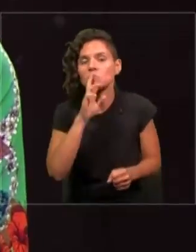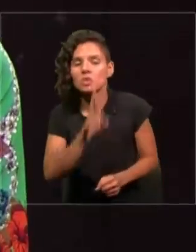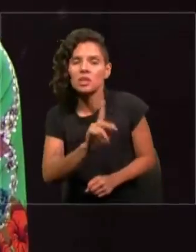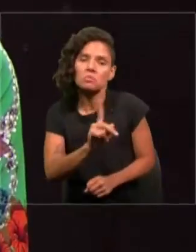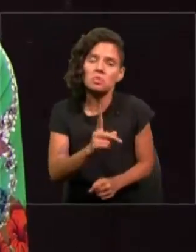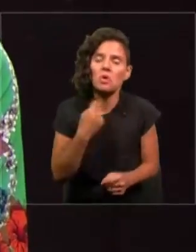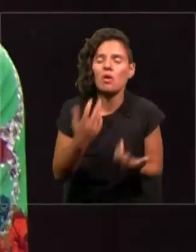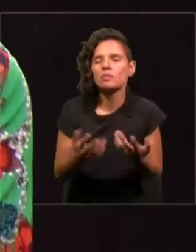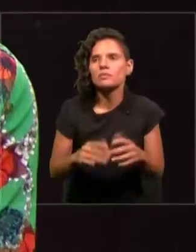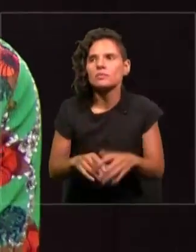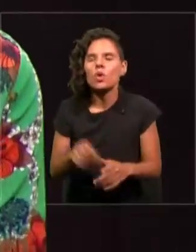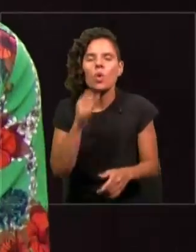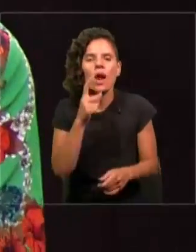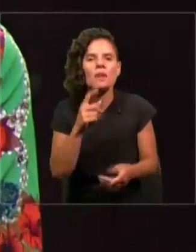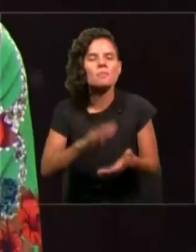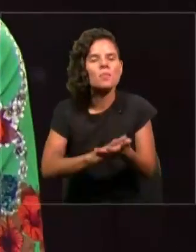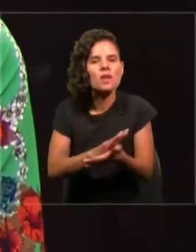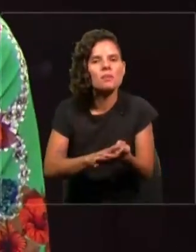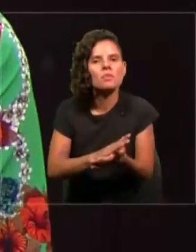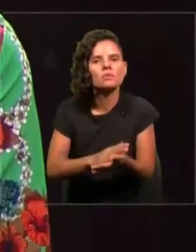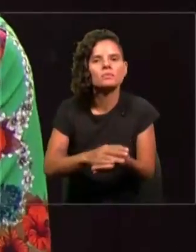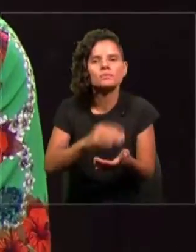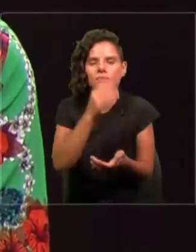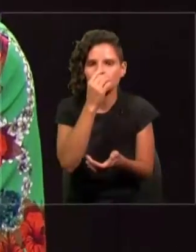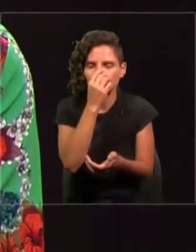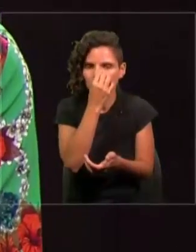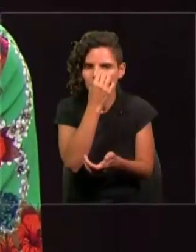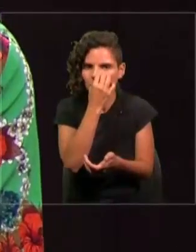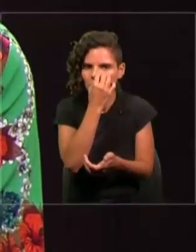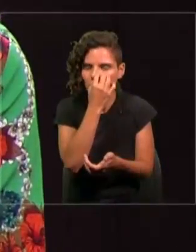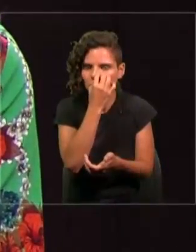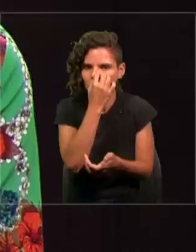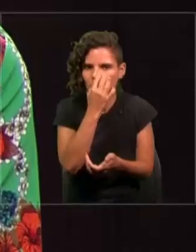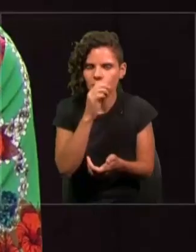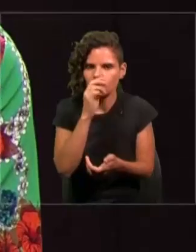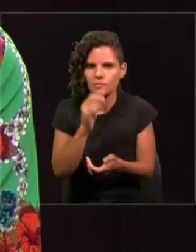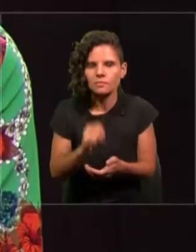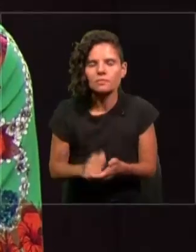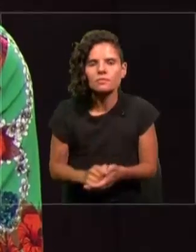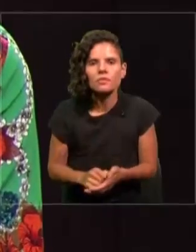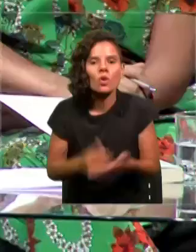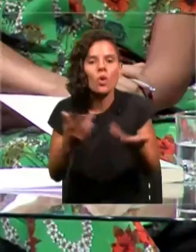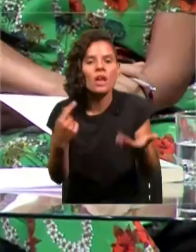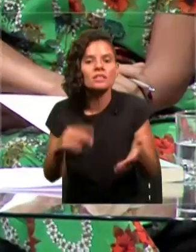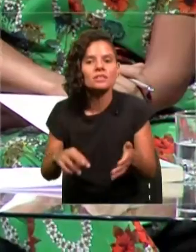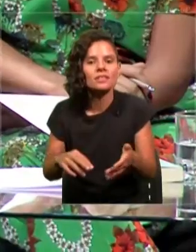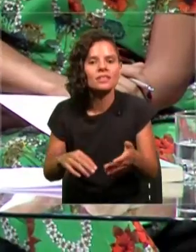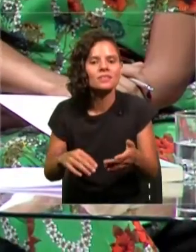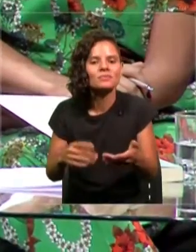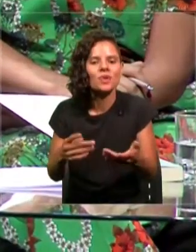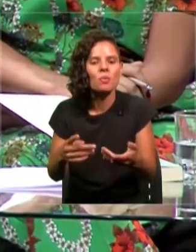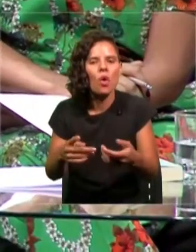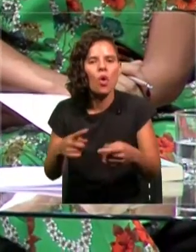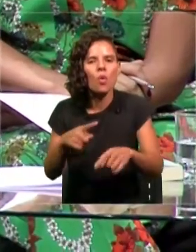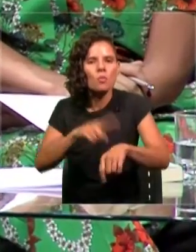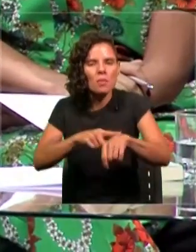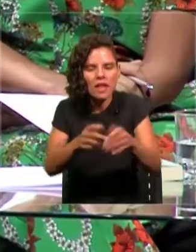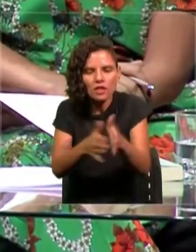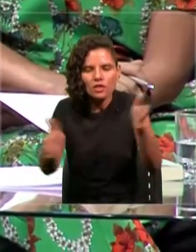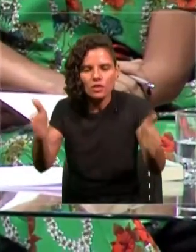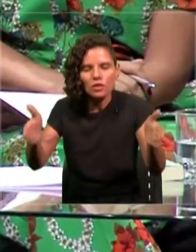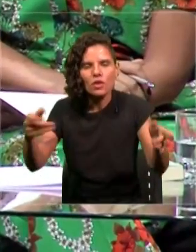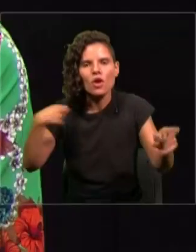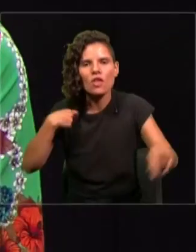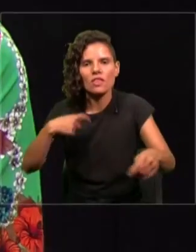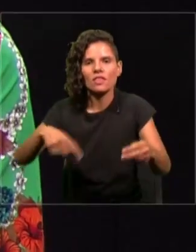en momentos o de conflicto o de crisis, como se quiera enfocar, también la importancia que puede tener para una sociedad volver a mirarse, volver a mirar